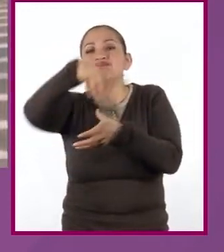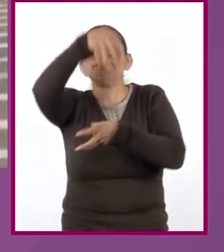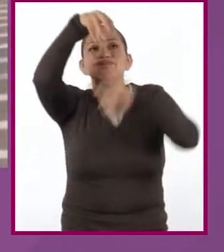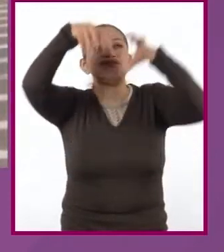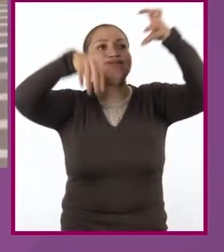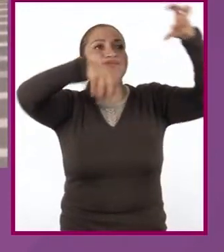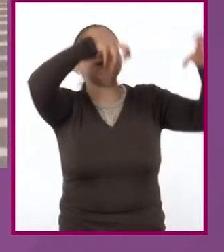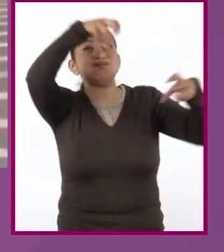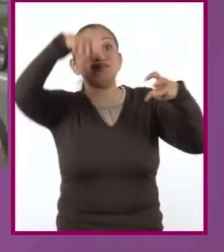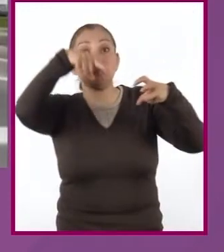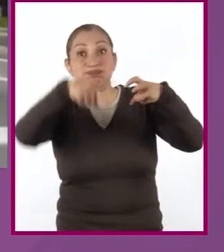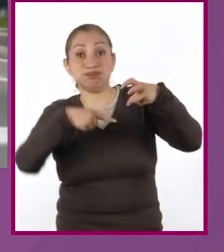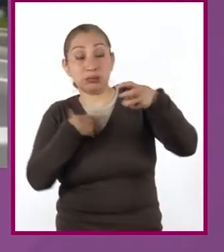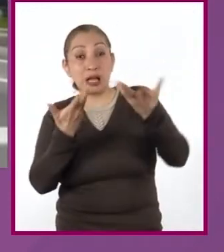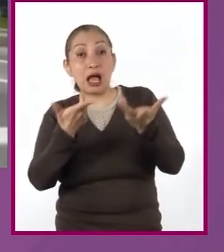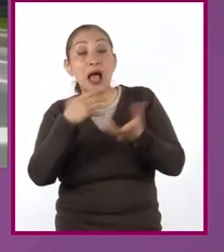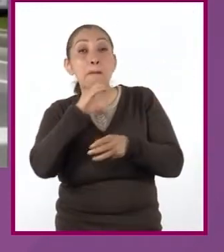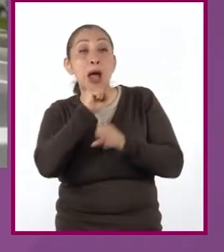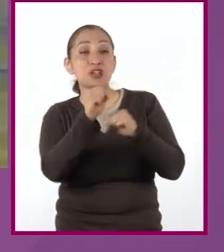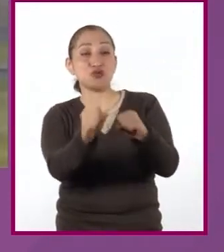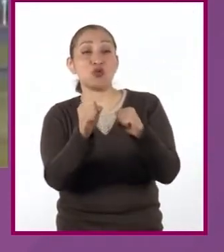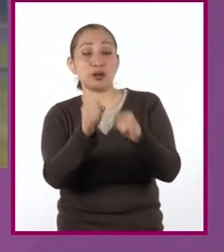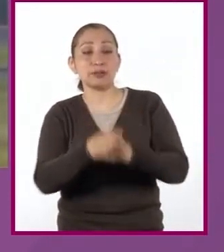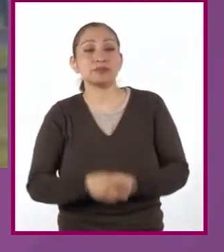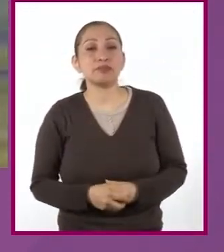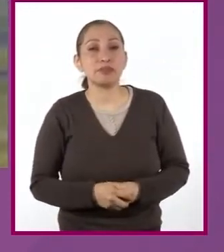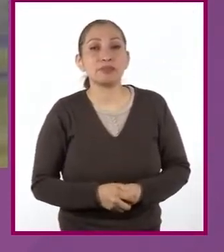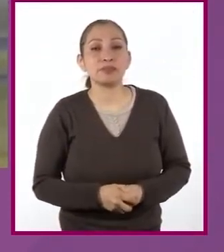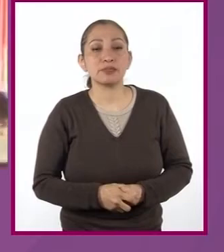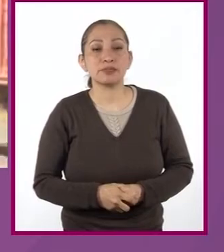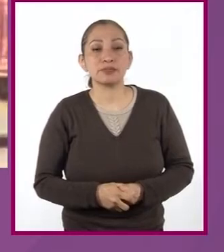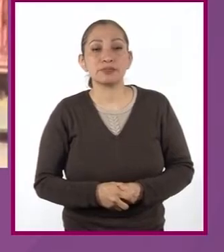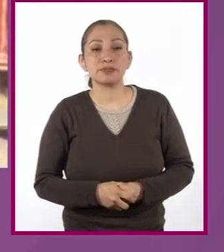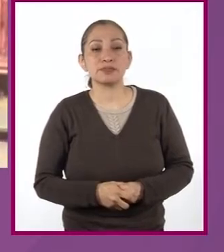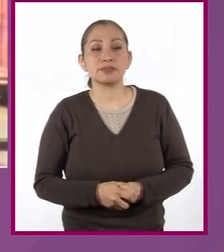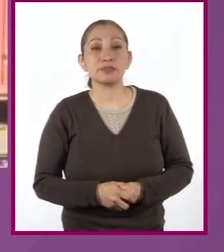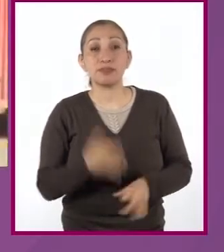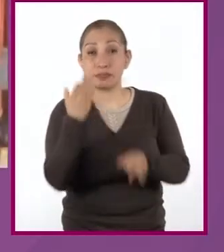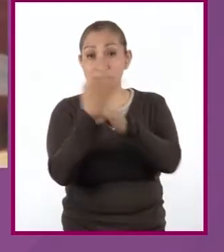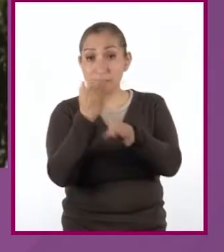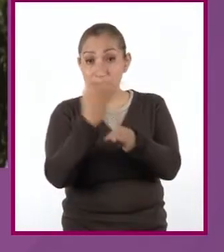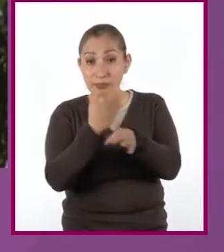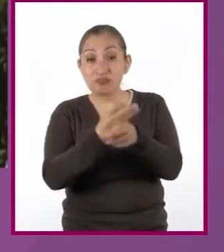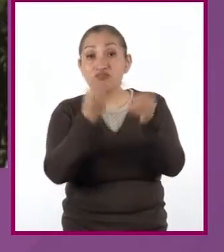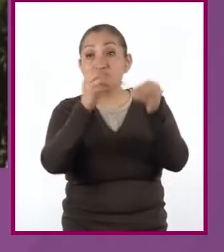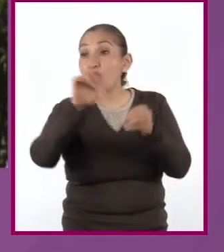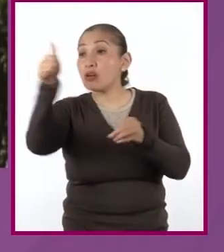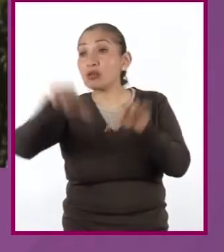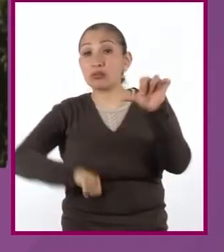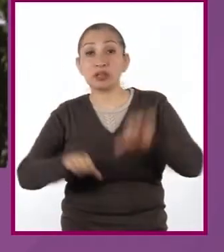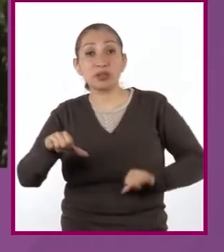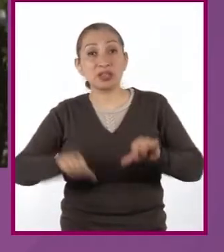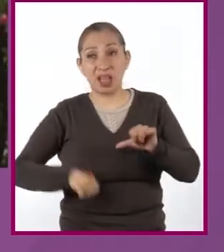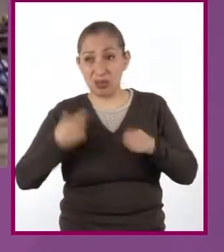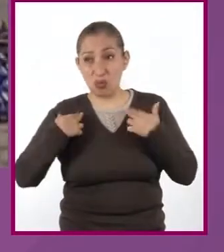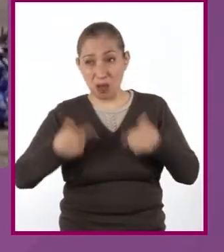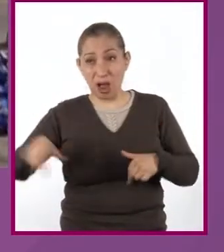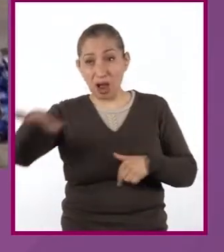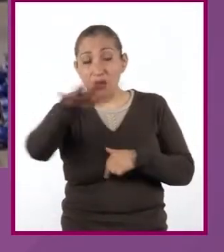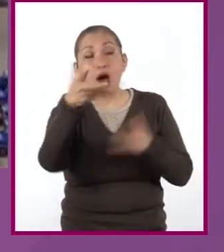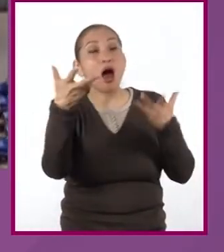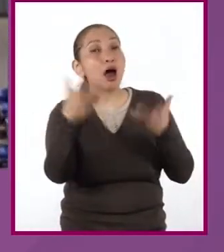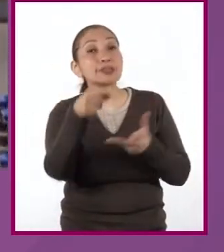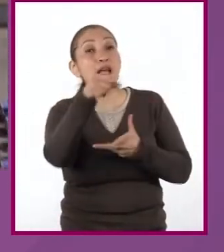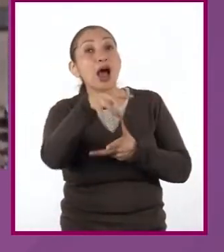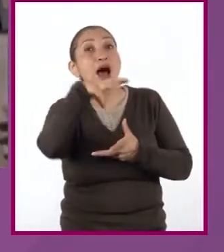a tal grado que el efecto invernadero es más intenso ahora. En la actualidad, muchas otras actividades humanas han